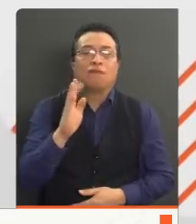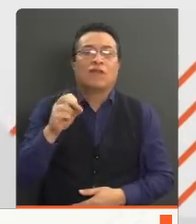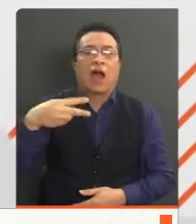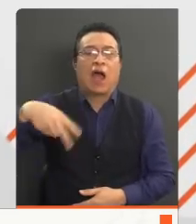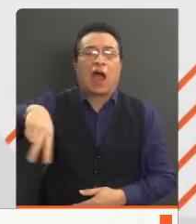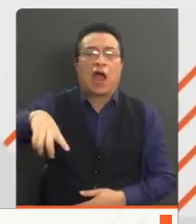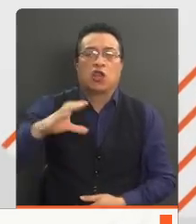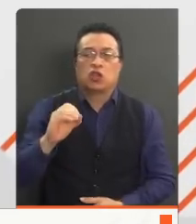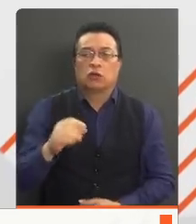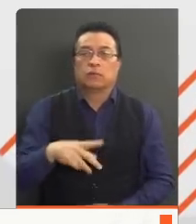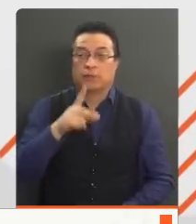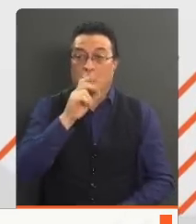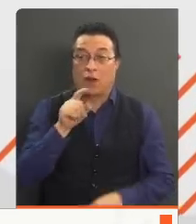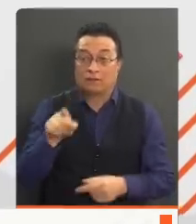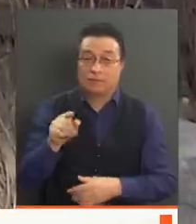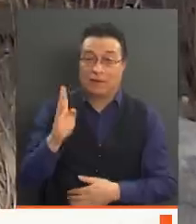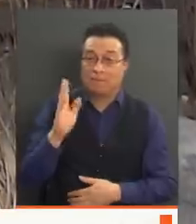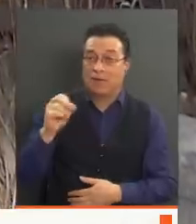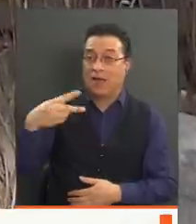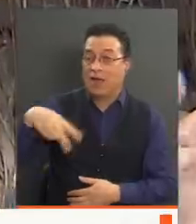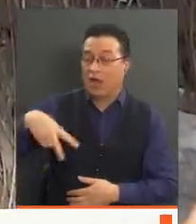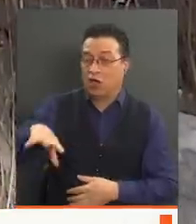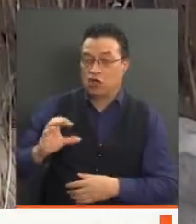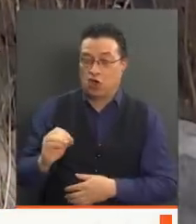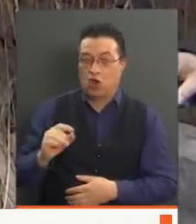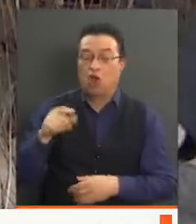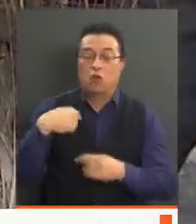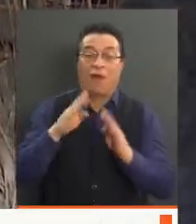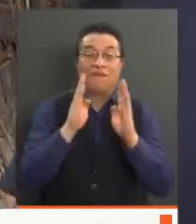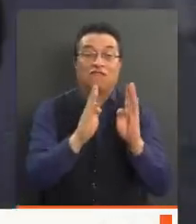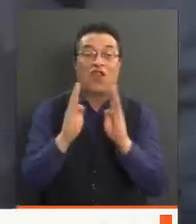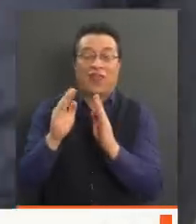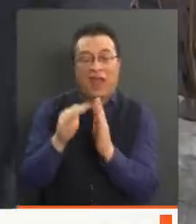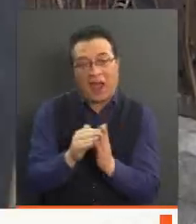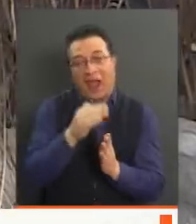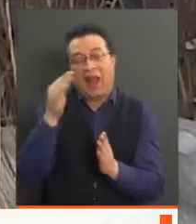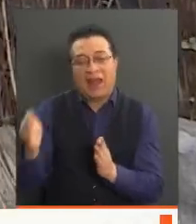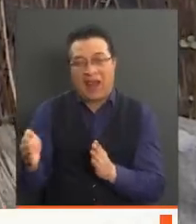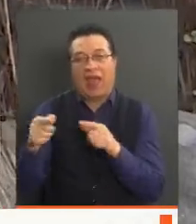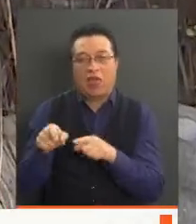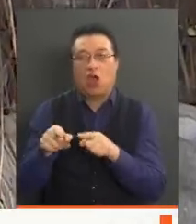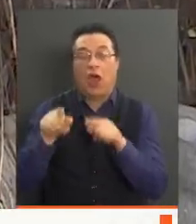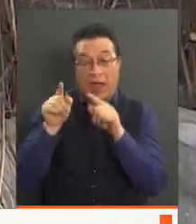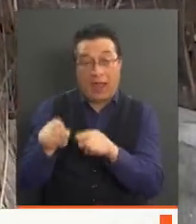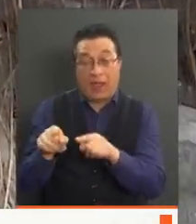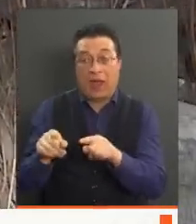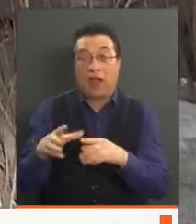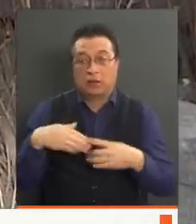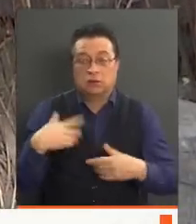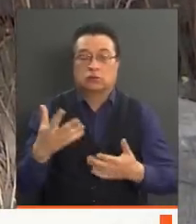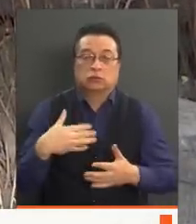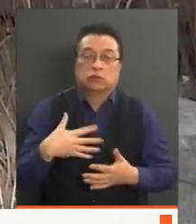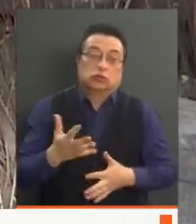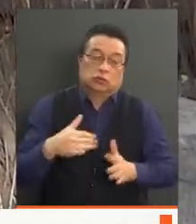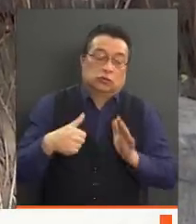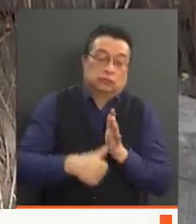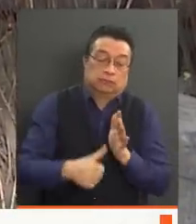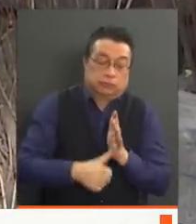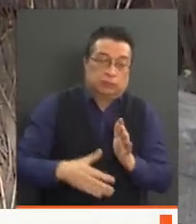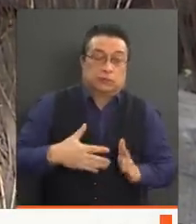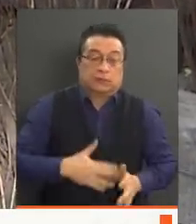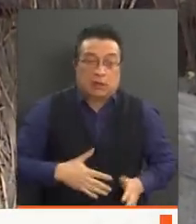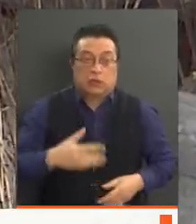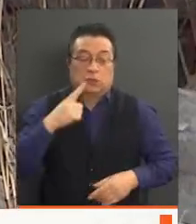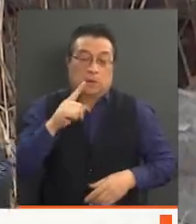que llamamos nuestro baño, que es la bodega que está al lado de nosotros. Y ahí hacíamos nuestras necesidades y nuestras